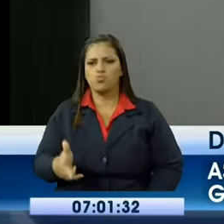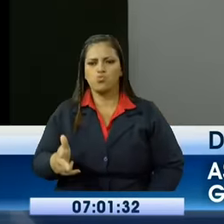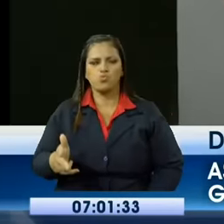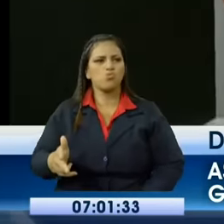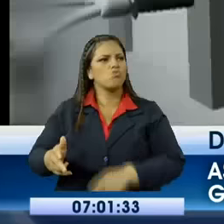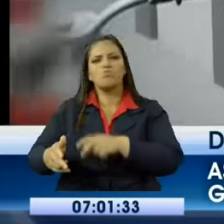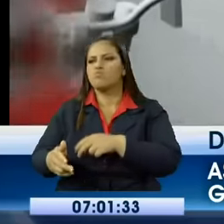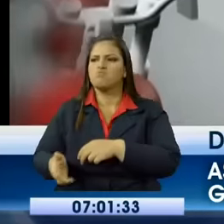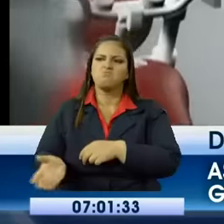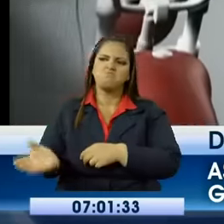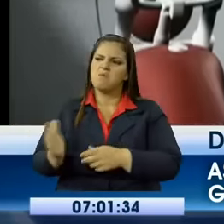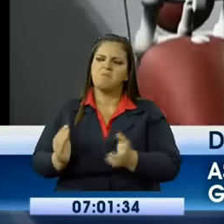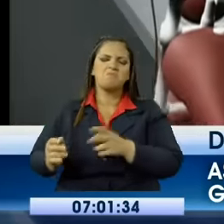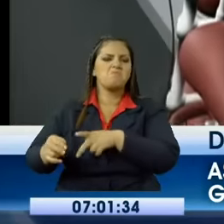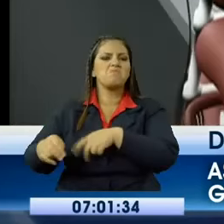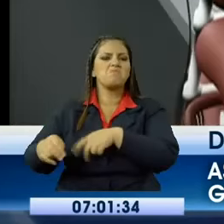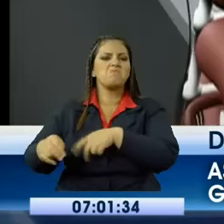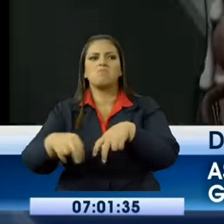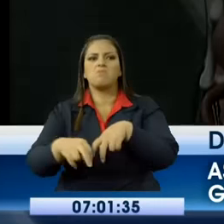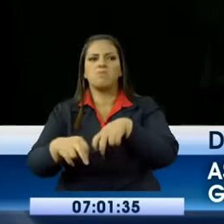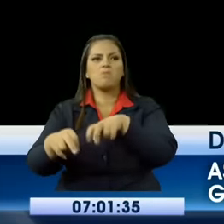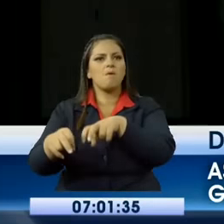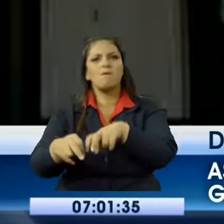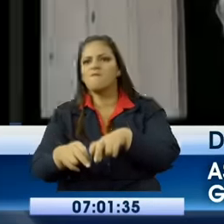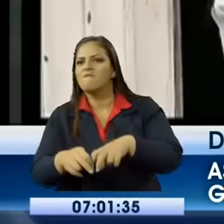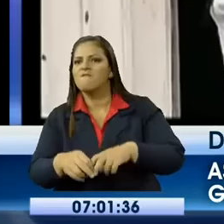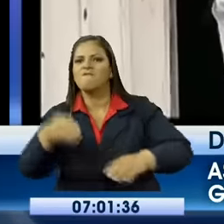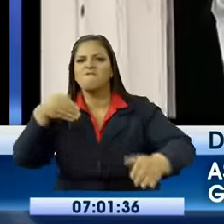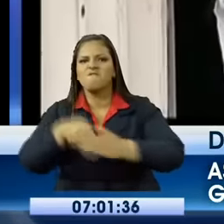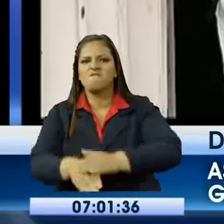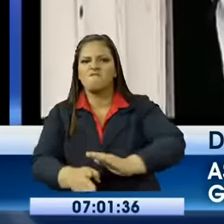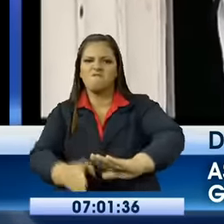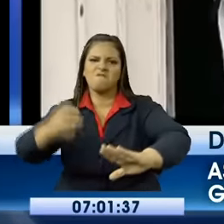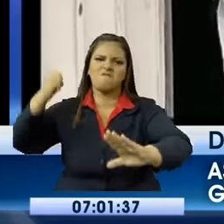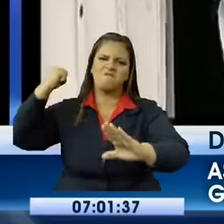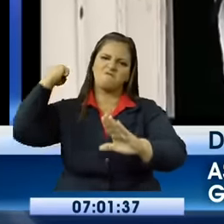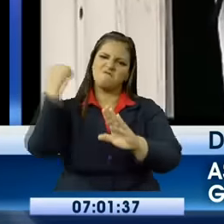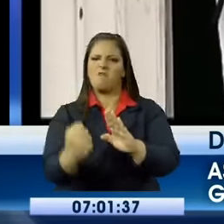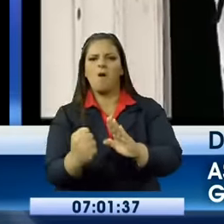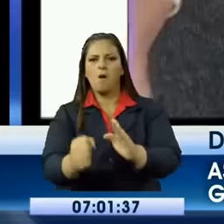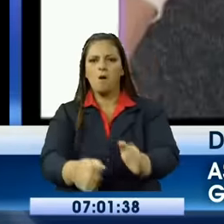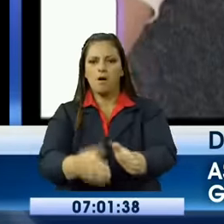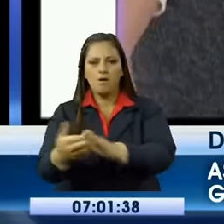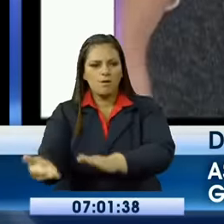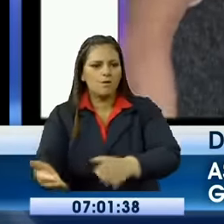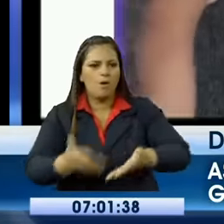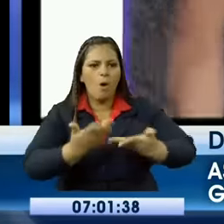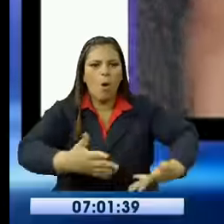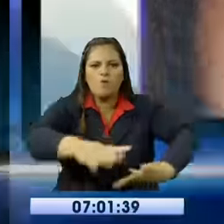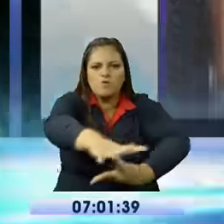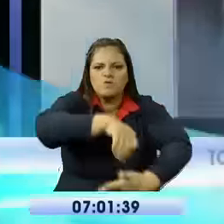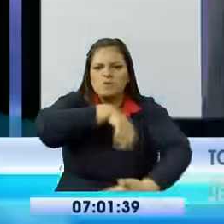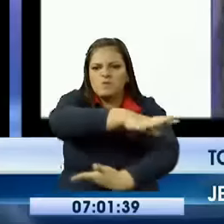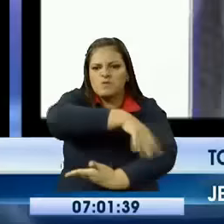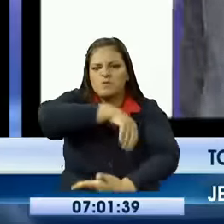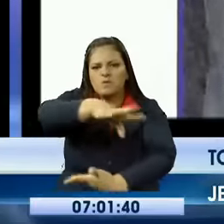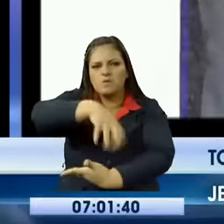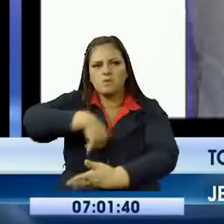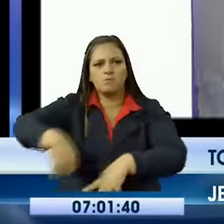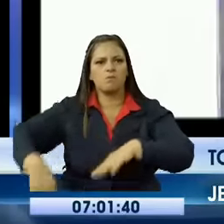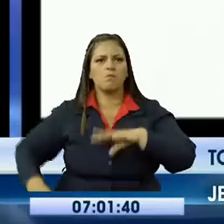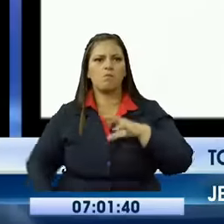y luego salió con varios artículos de valor. Moradores del sector dicen que al parecer el ciudadano pidió los servicios de una